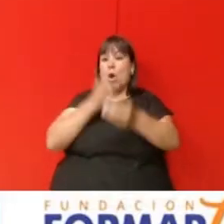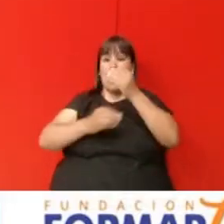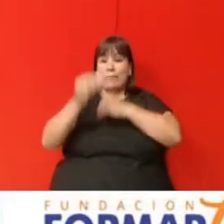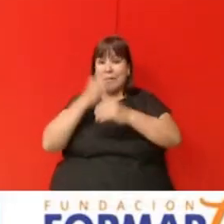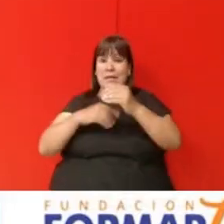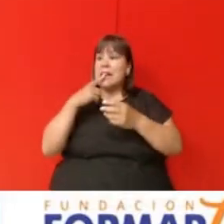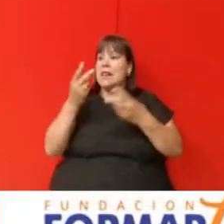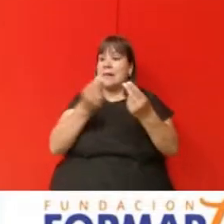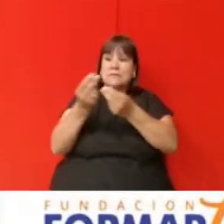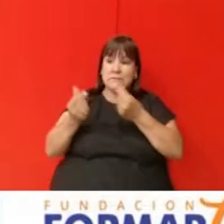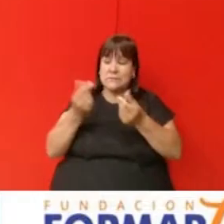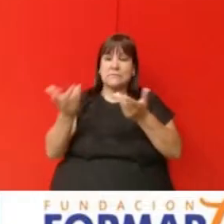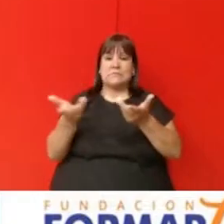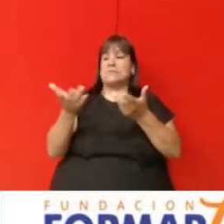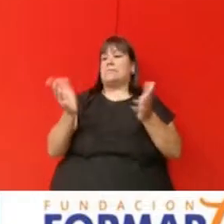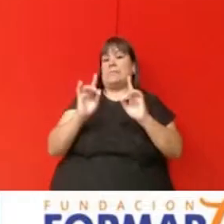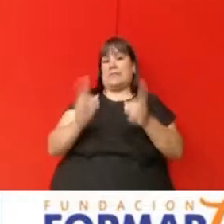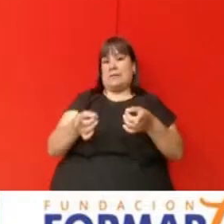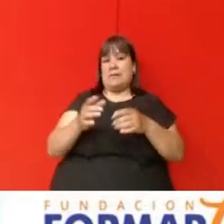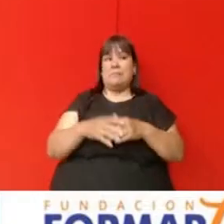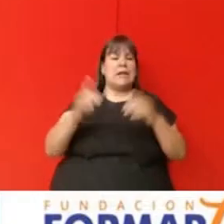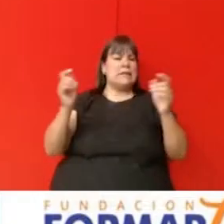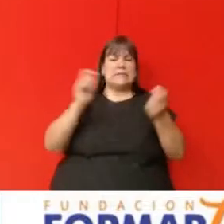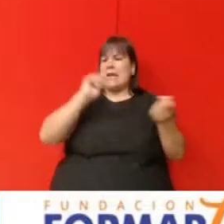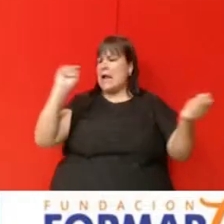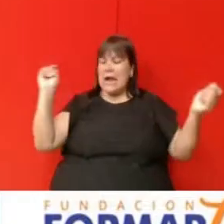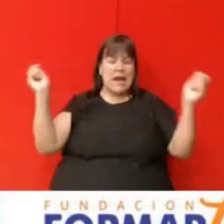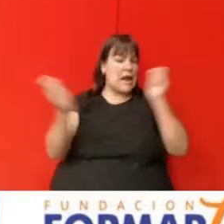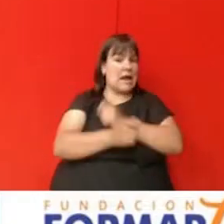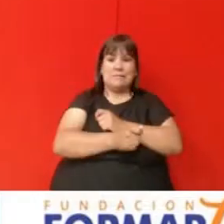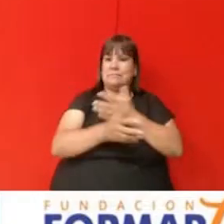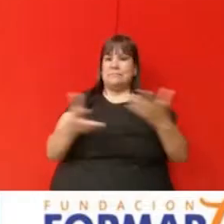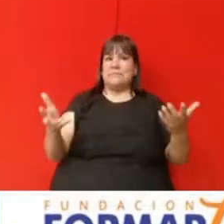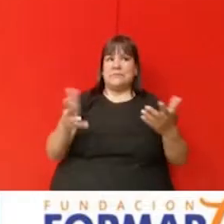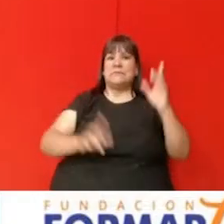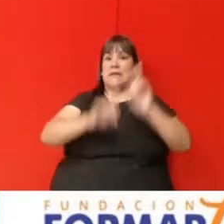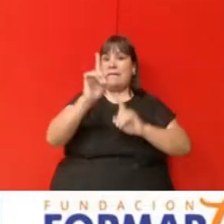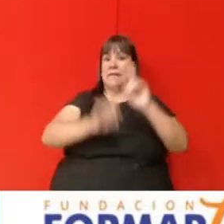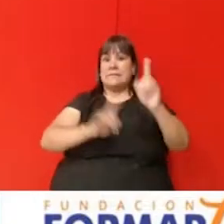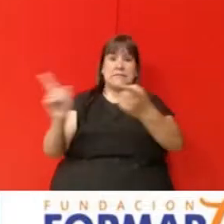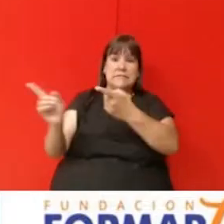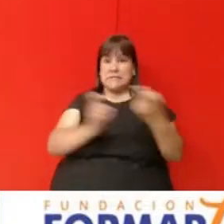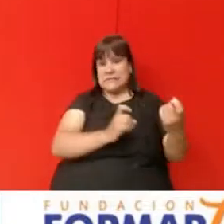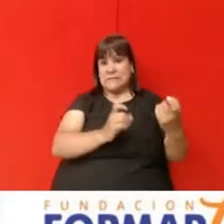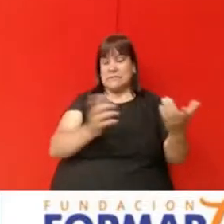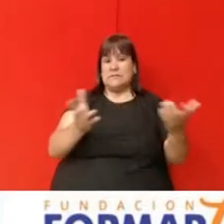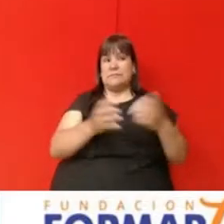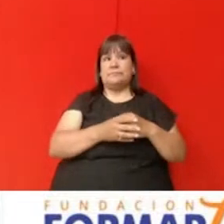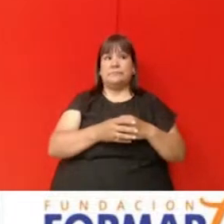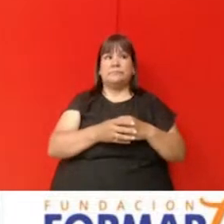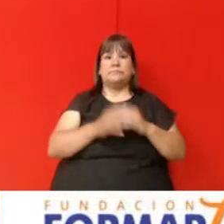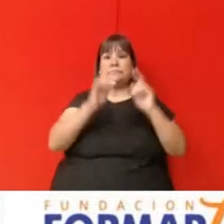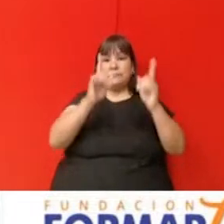colores. Es un cambio definitivo, pero muchas veces es necesario. Y bueno, el síndrome